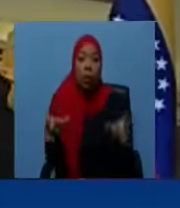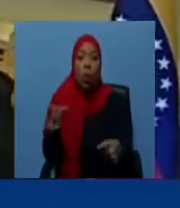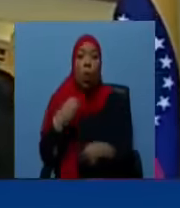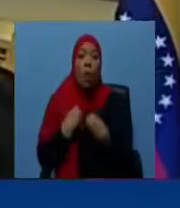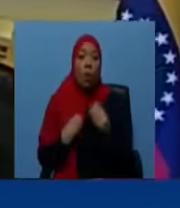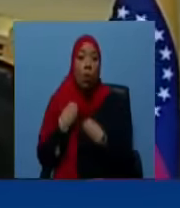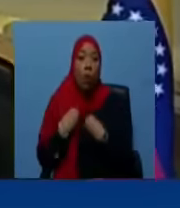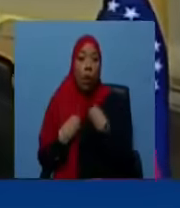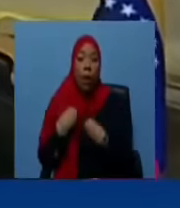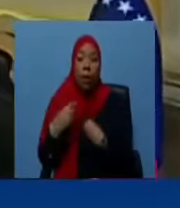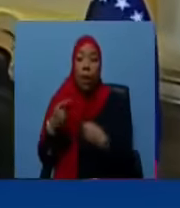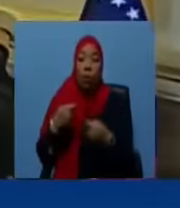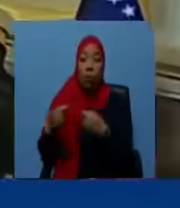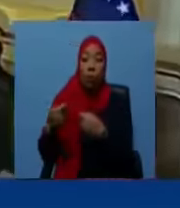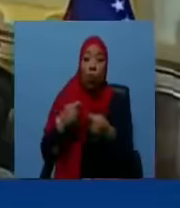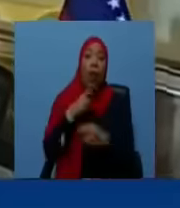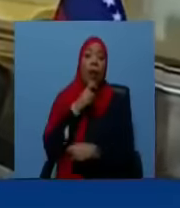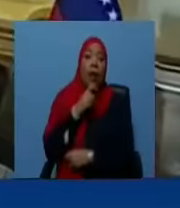pudo controlar.